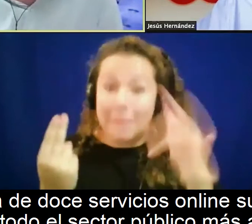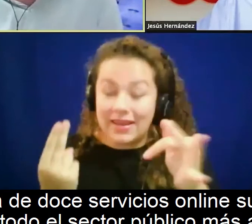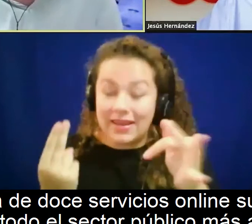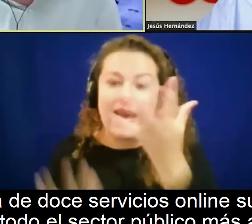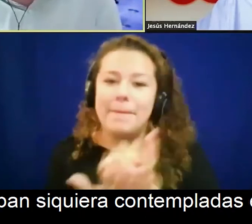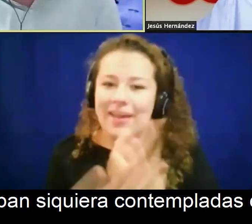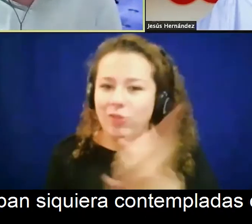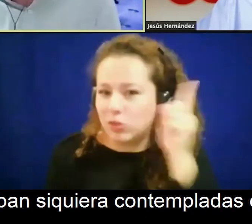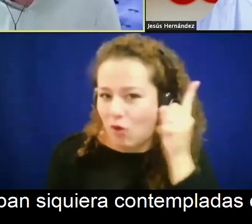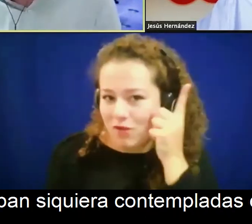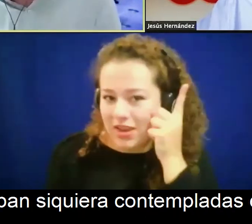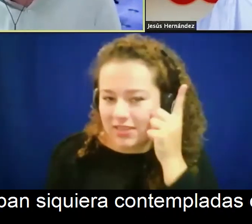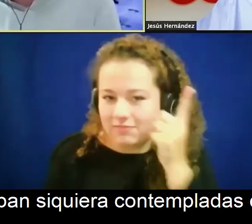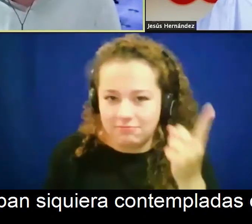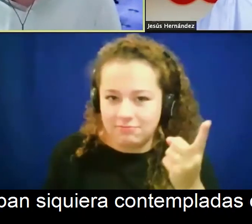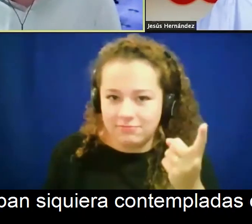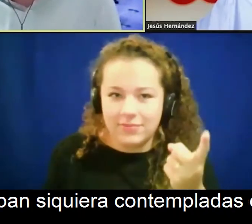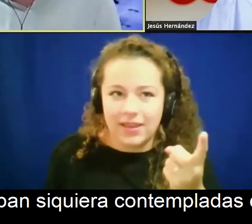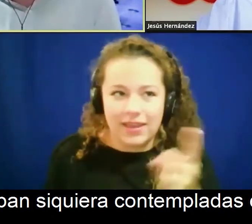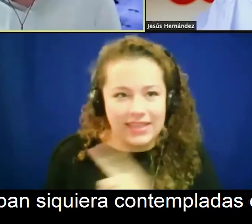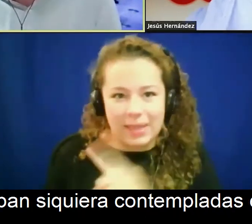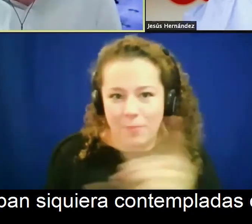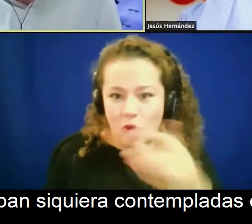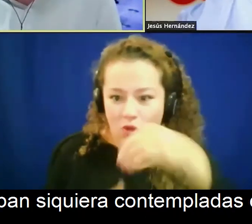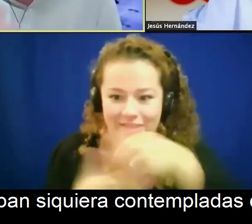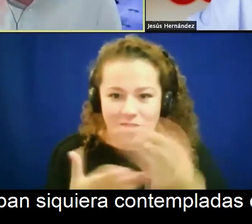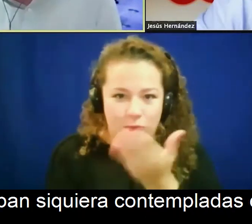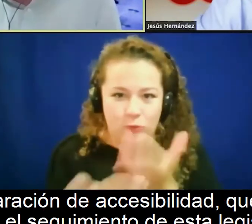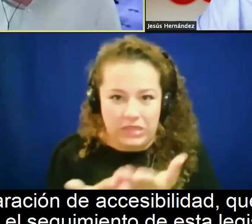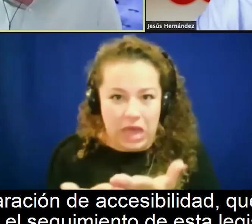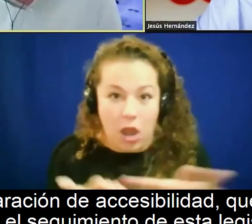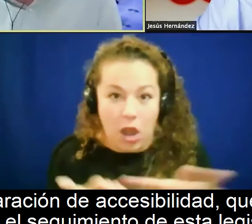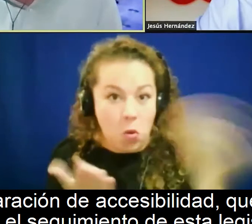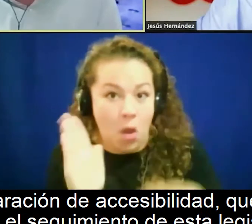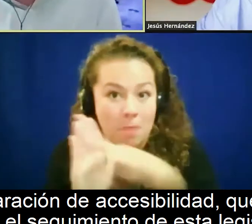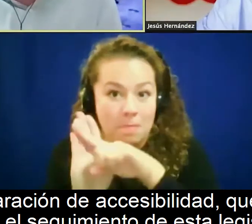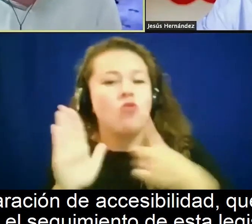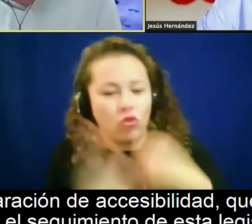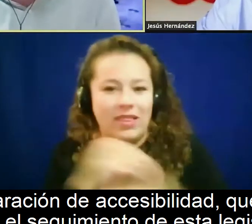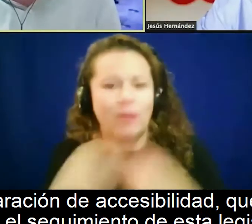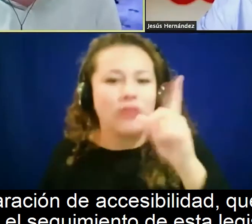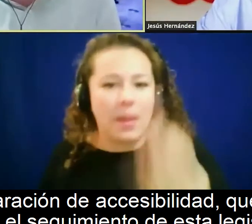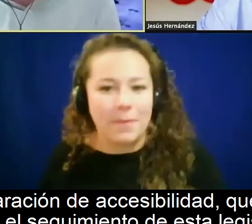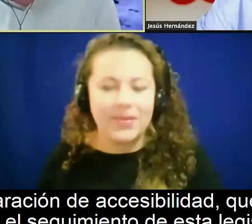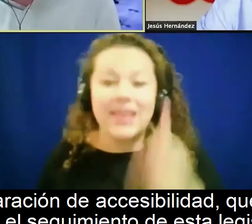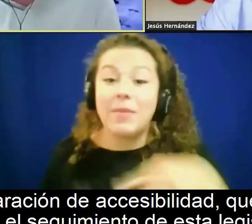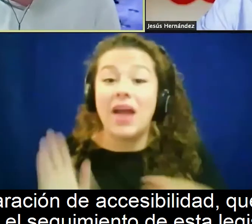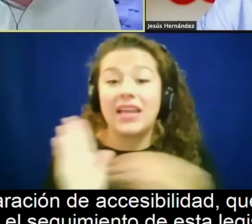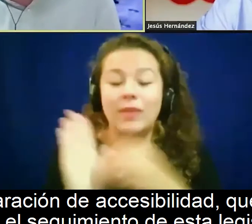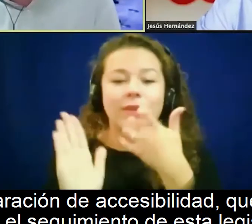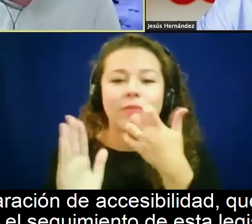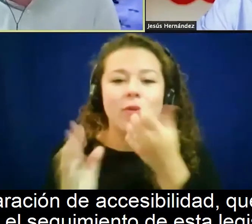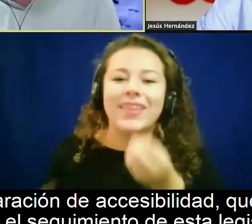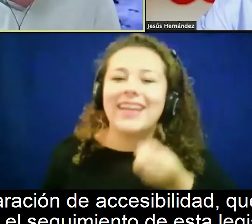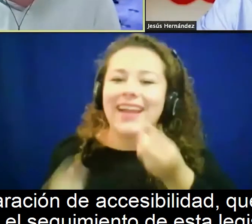móviles, que no estaban ni siquiera contempladas en la propuesta. Y añadimos, por ejemplo, la declaración de accesibilidad, que es una cosa